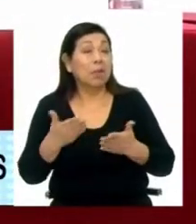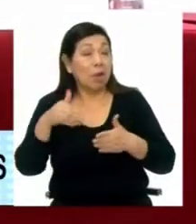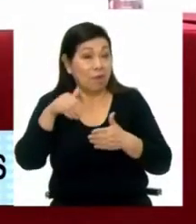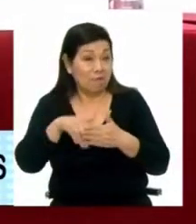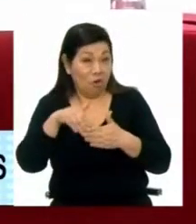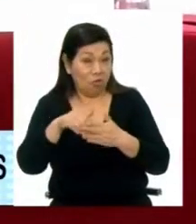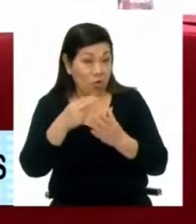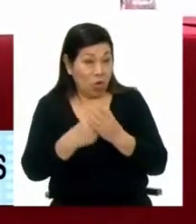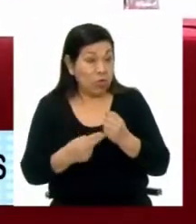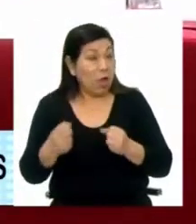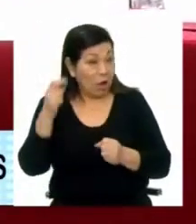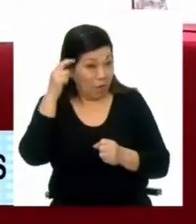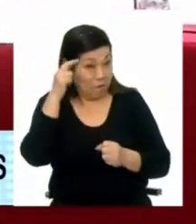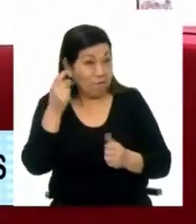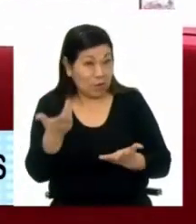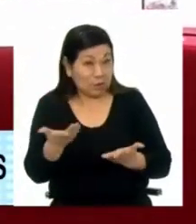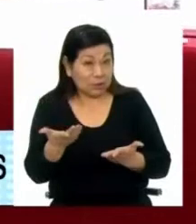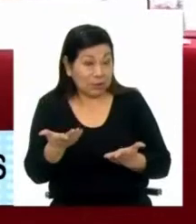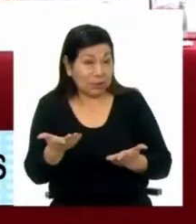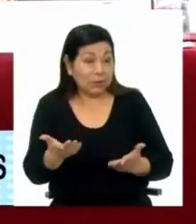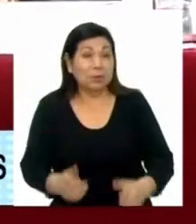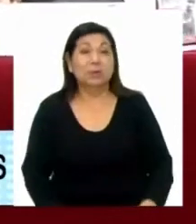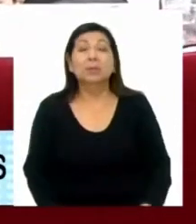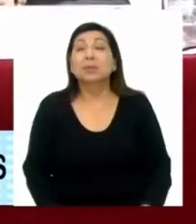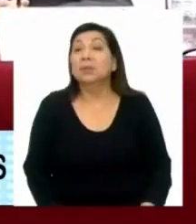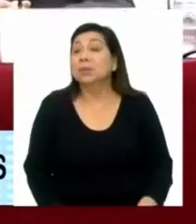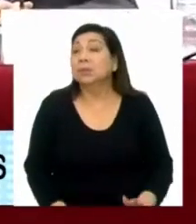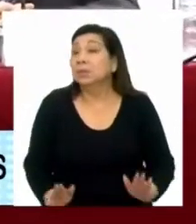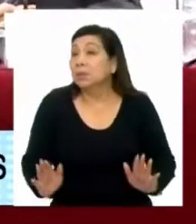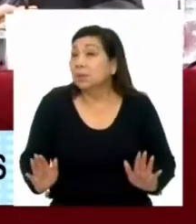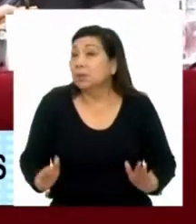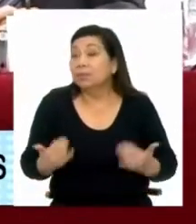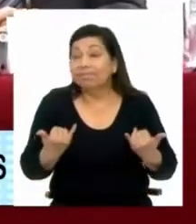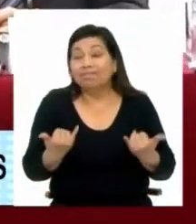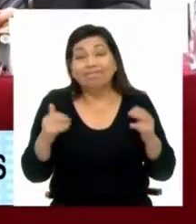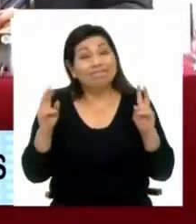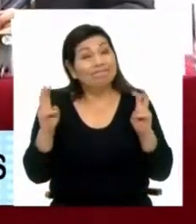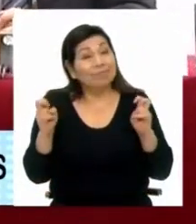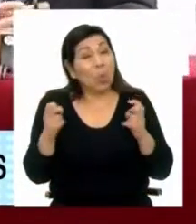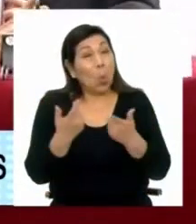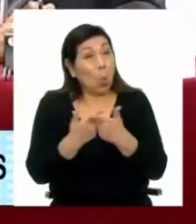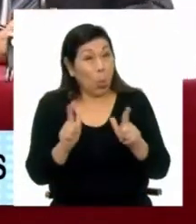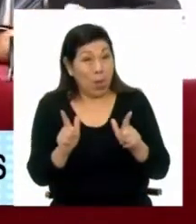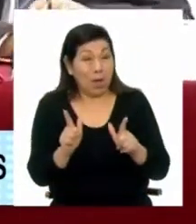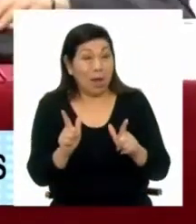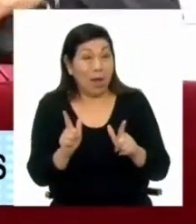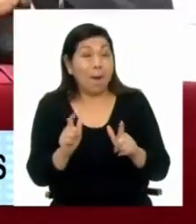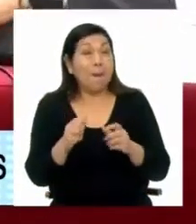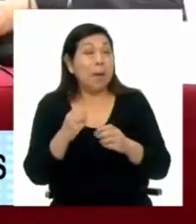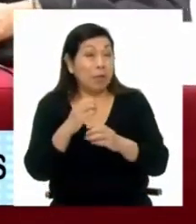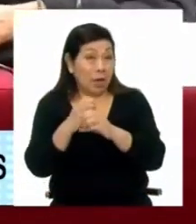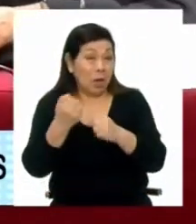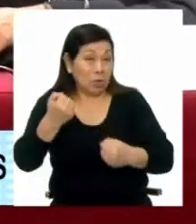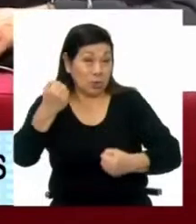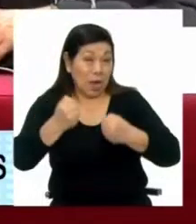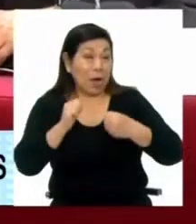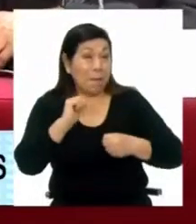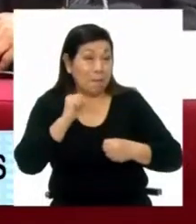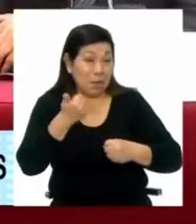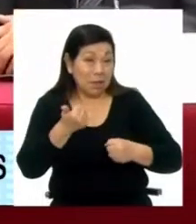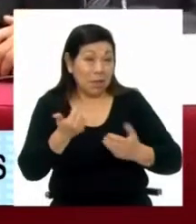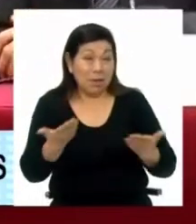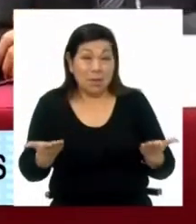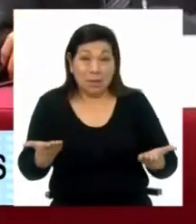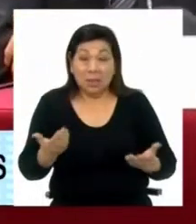voto de confianza del día de mañana. Sí, respecto a este tema del paro de transportistas, el día de hoy